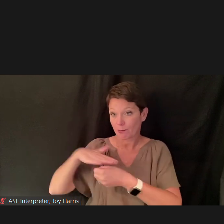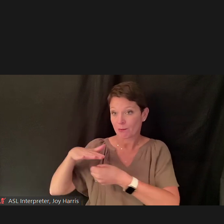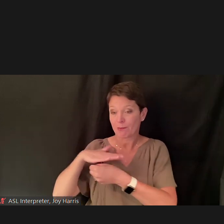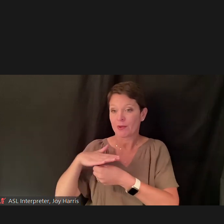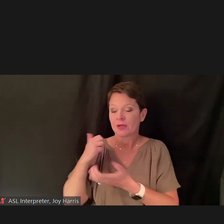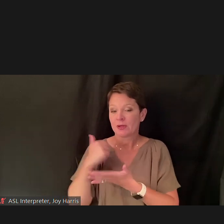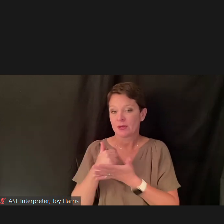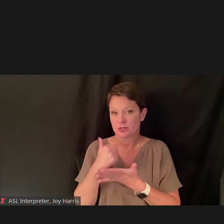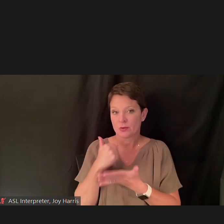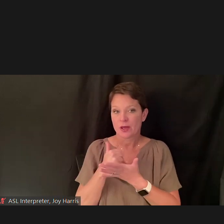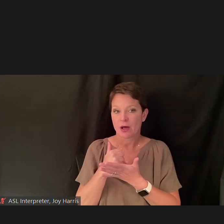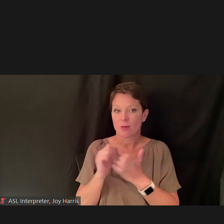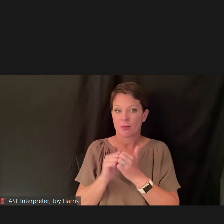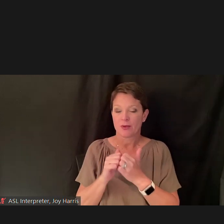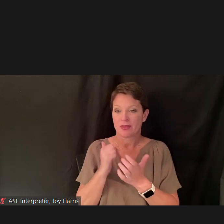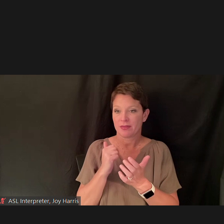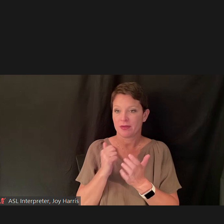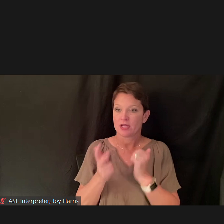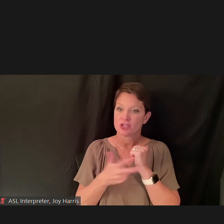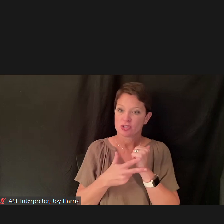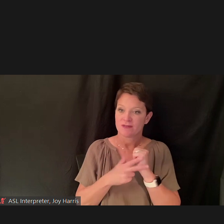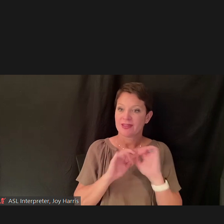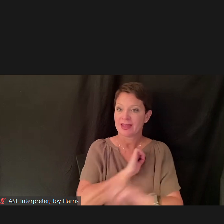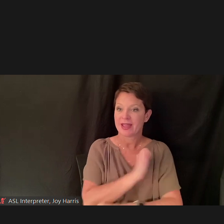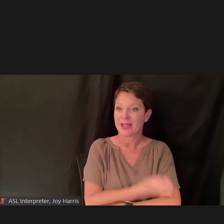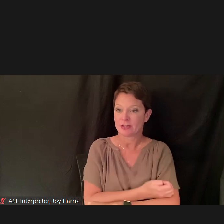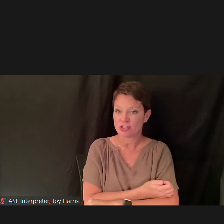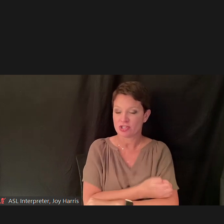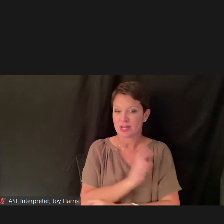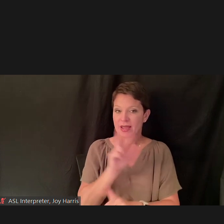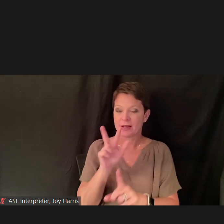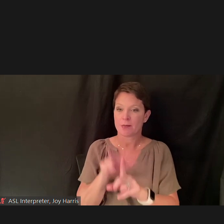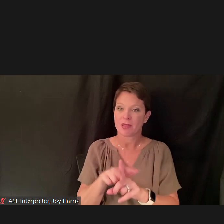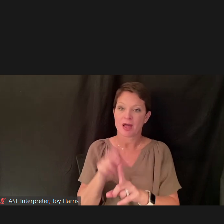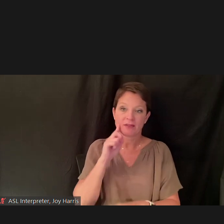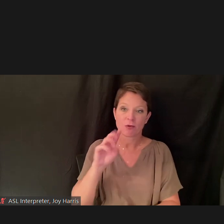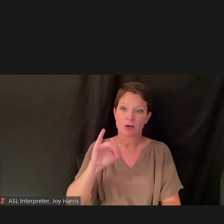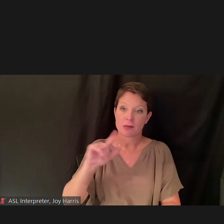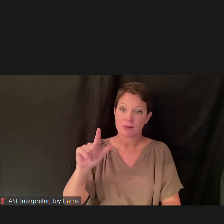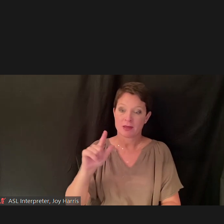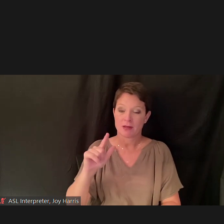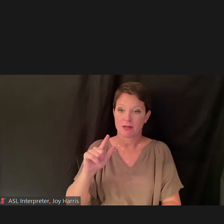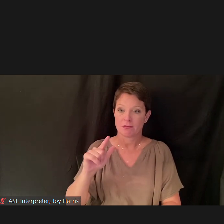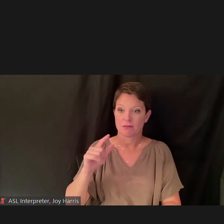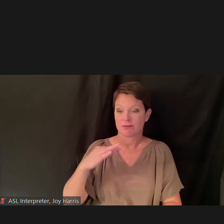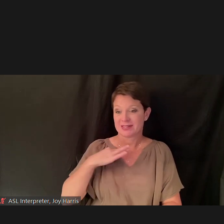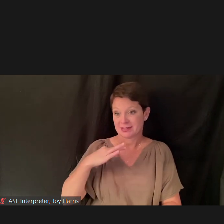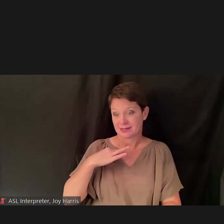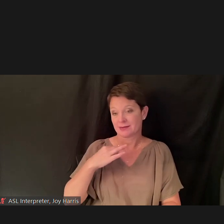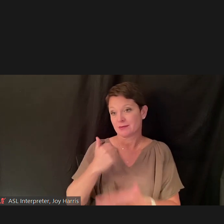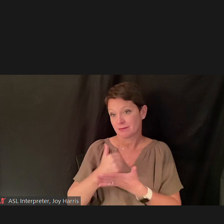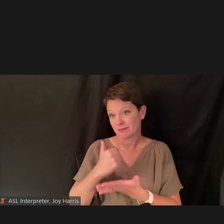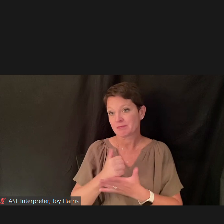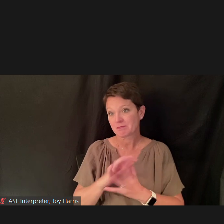help más with cercano assistance on conserving energy and para apply buscar for ayuda bill en cómo assistance. conservar energía.